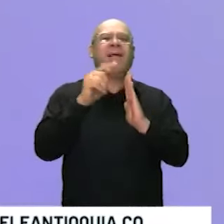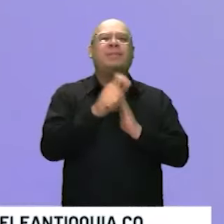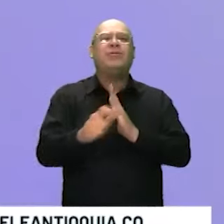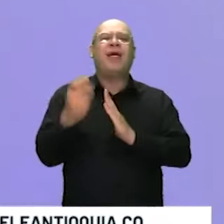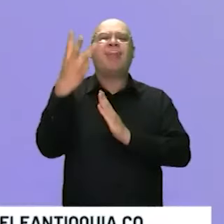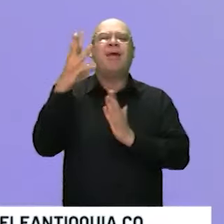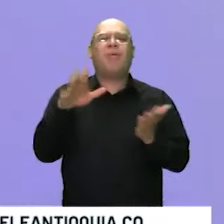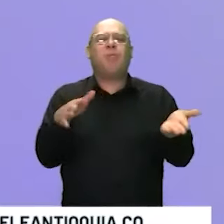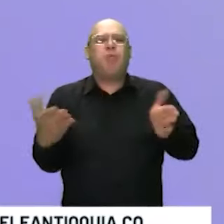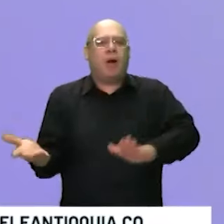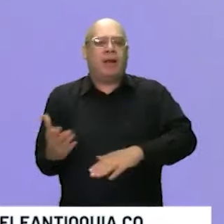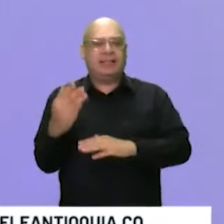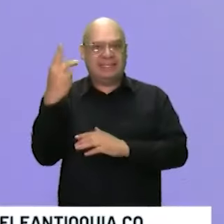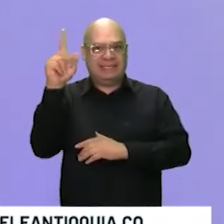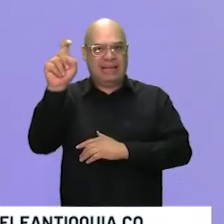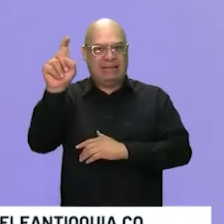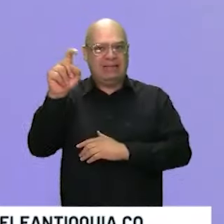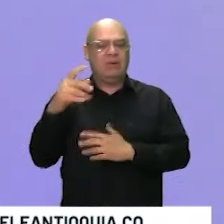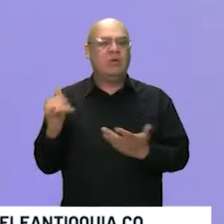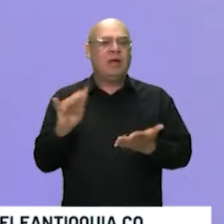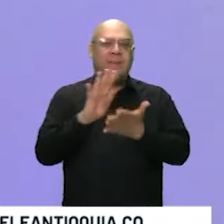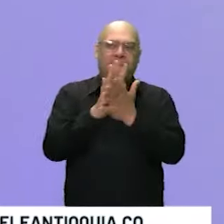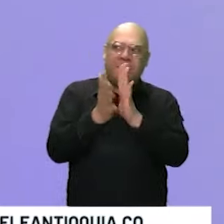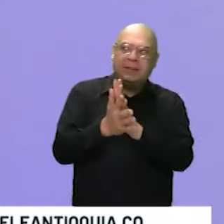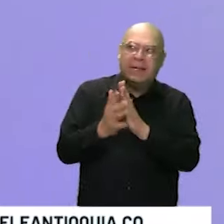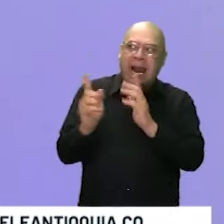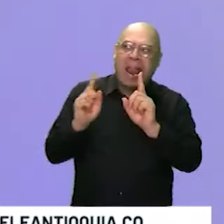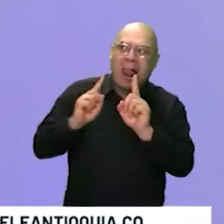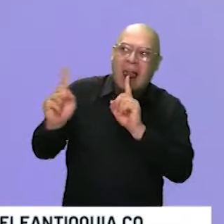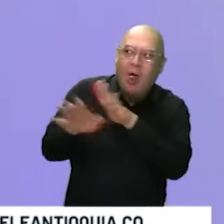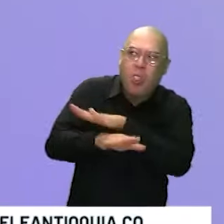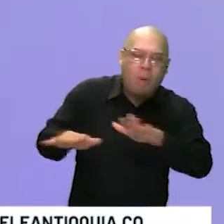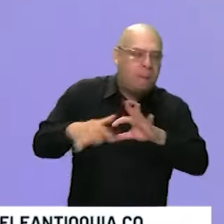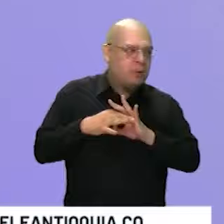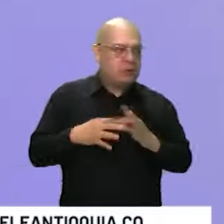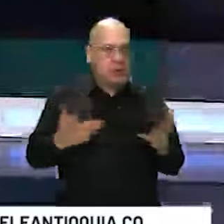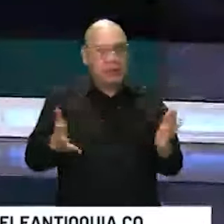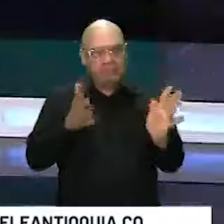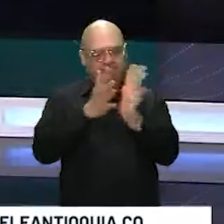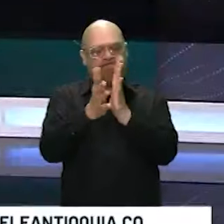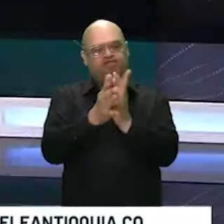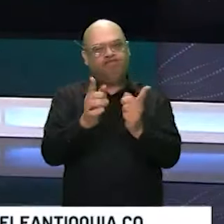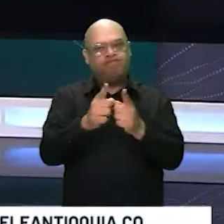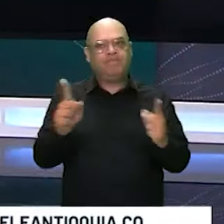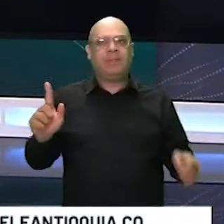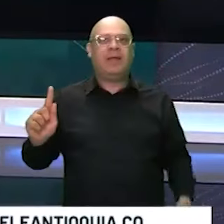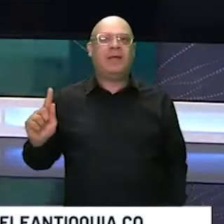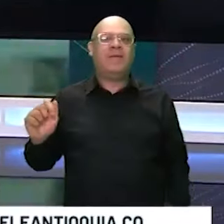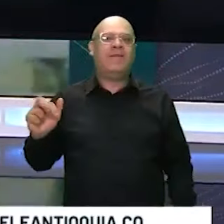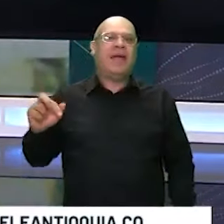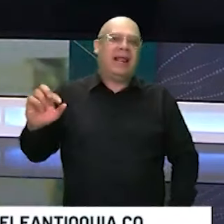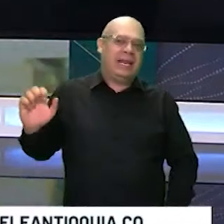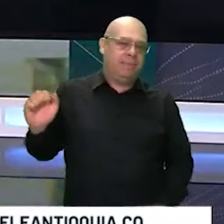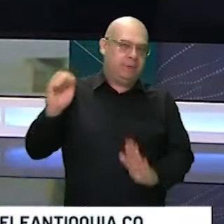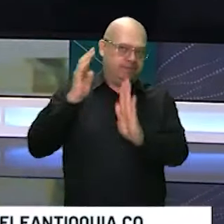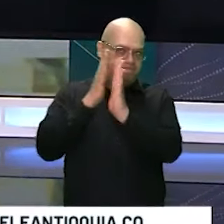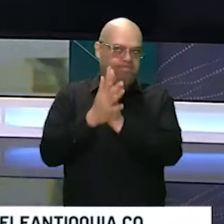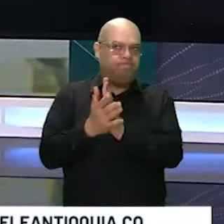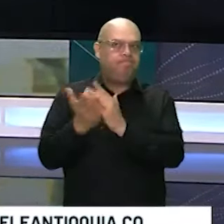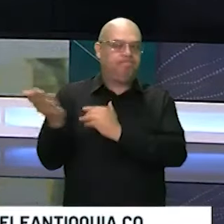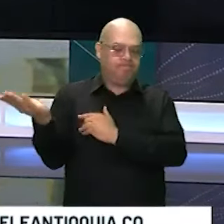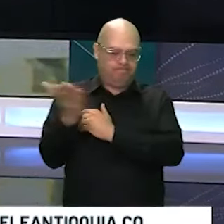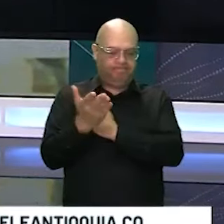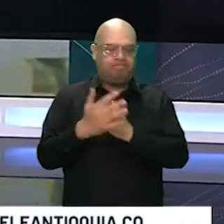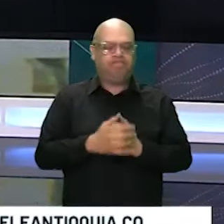a acabar con los diálogos de paz con algunas guerrillas. Todos los detalles con Felipe Osorio, quien nos atiende en este momento. Felipe, adelante